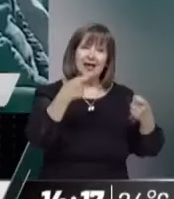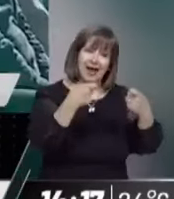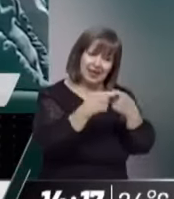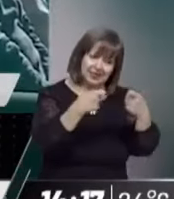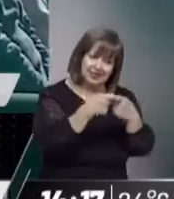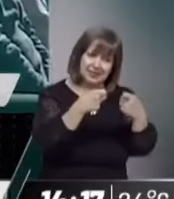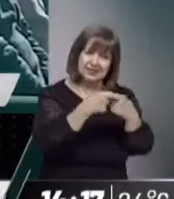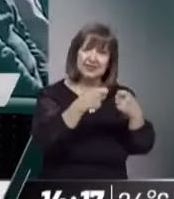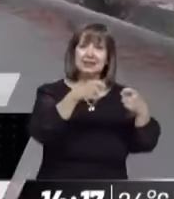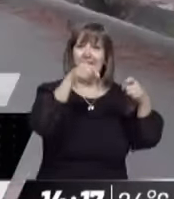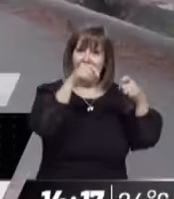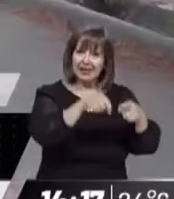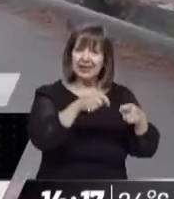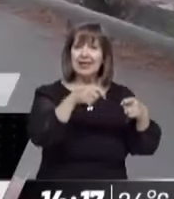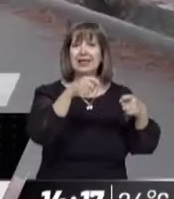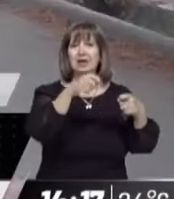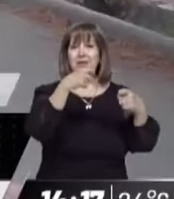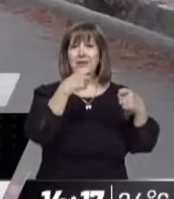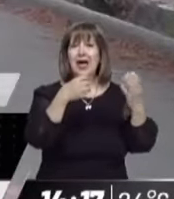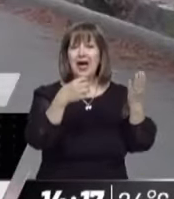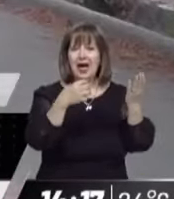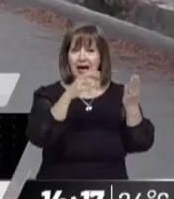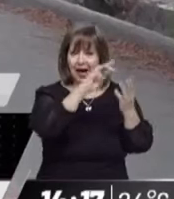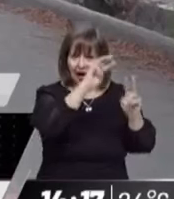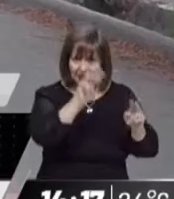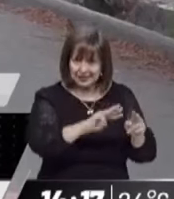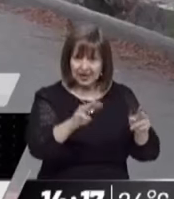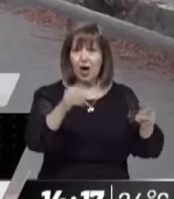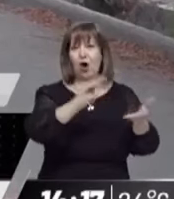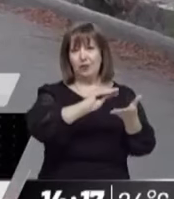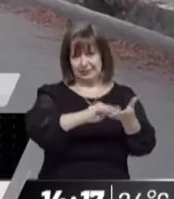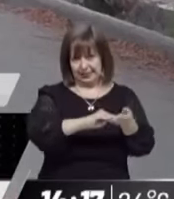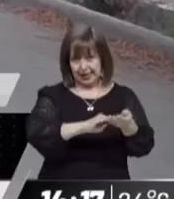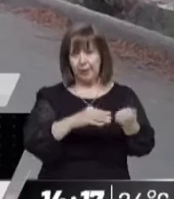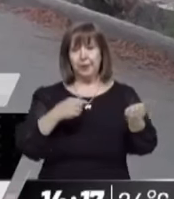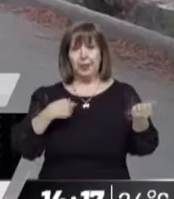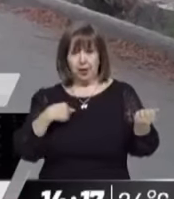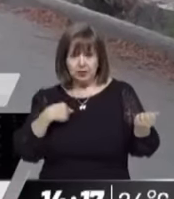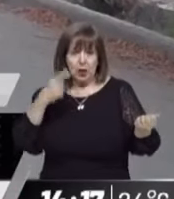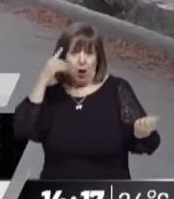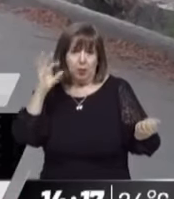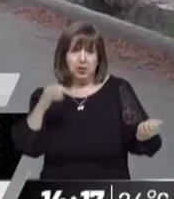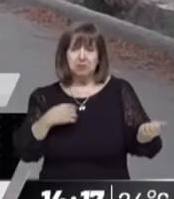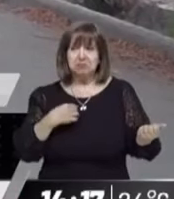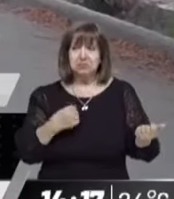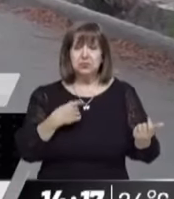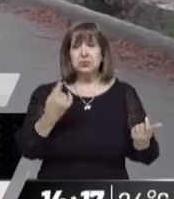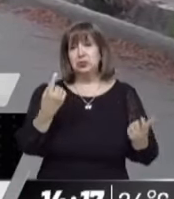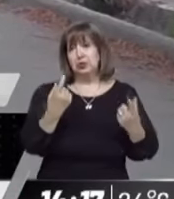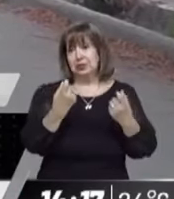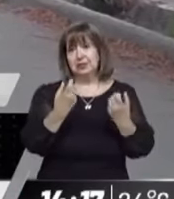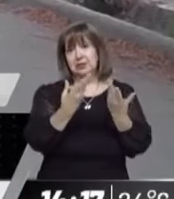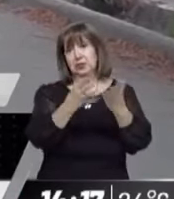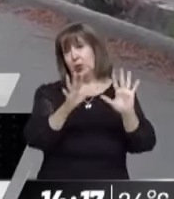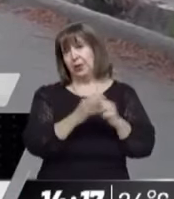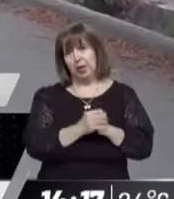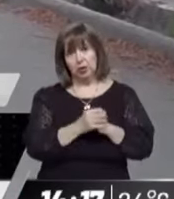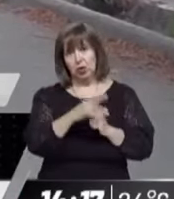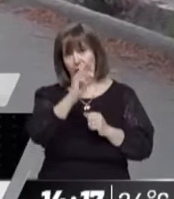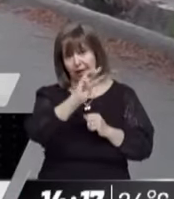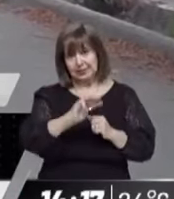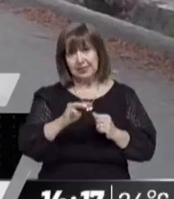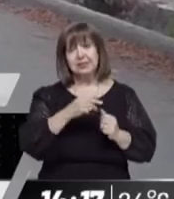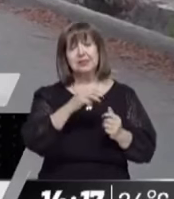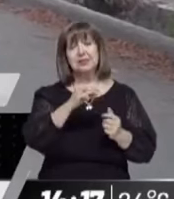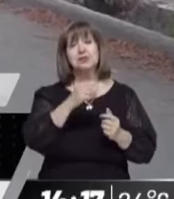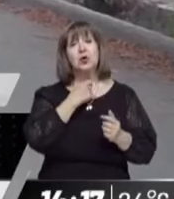necesitamos mucho Me parece que estaría muy mal que cerraran la la oficina ya que estamos tan alejados del de la ciudad